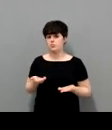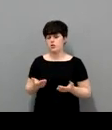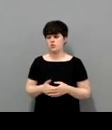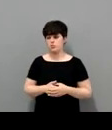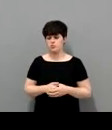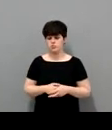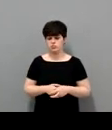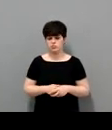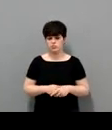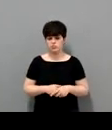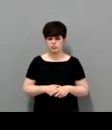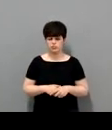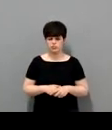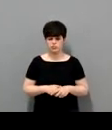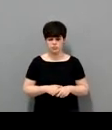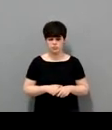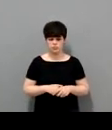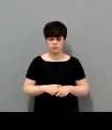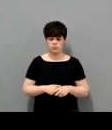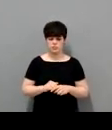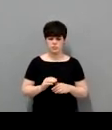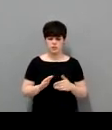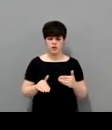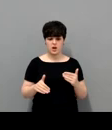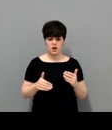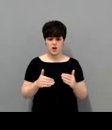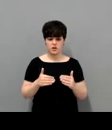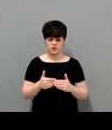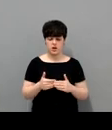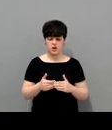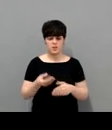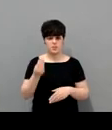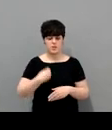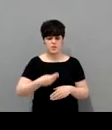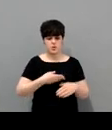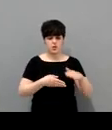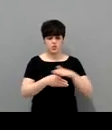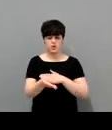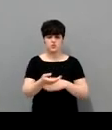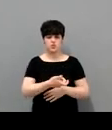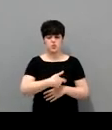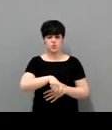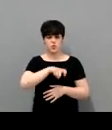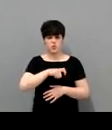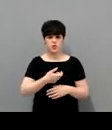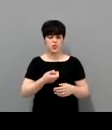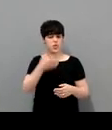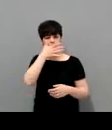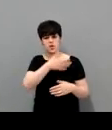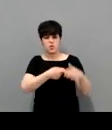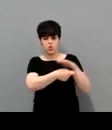ayudarnos. Anda que es que no. Si pone